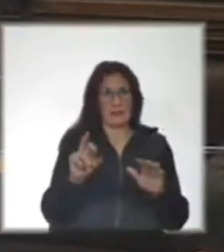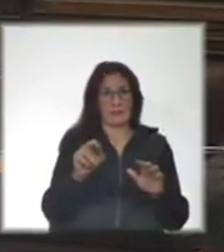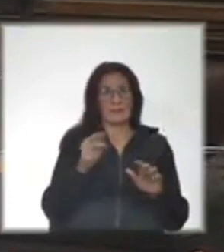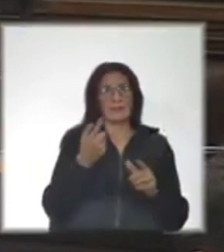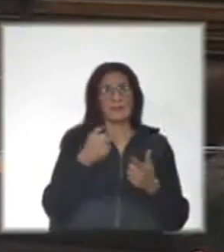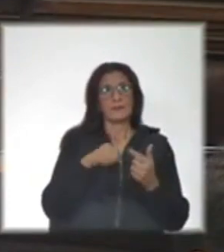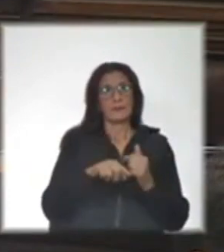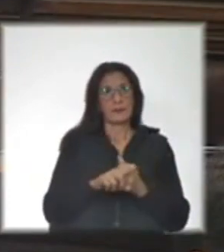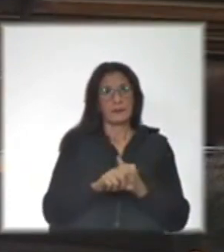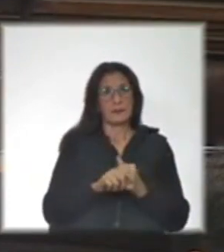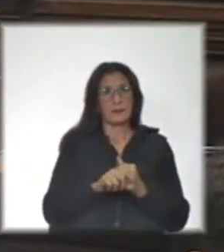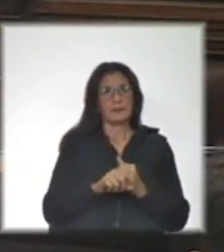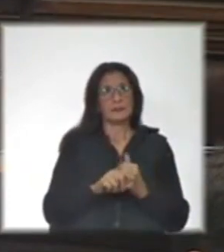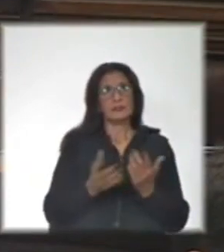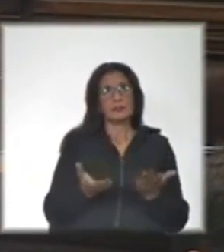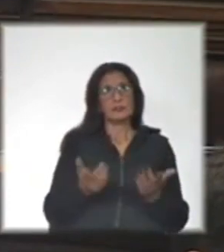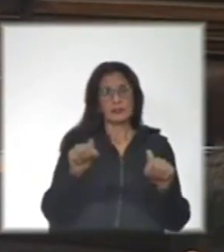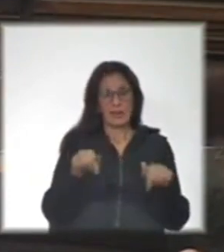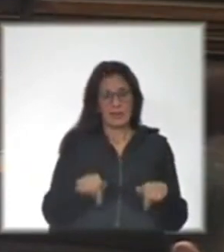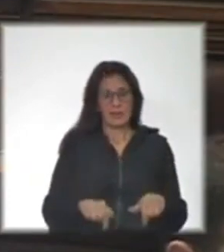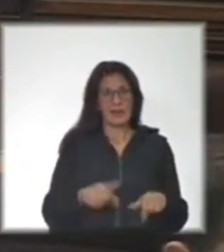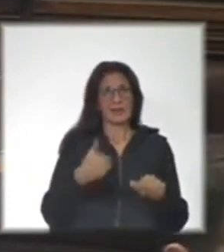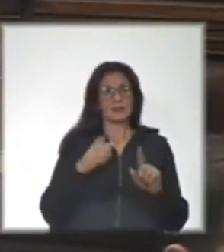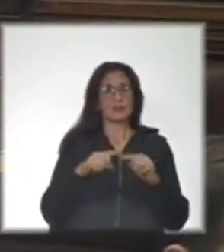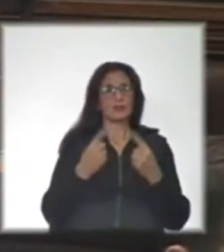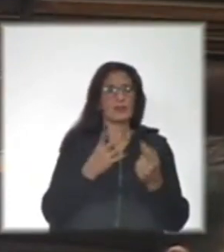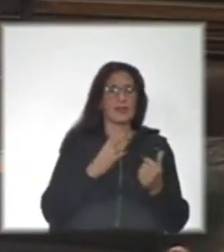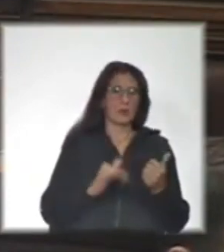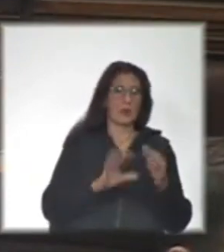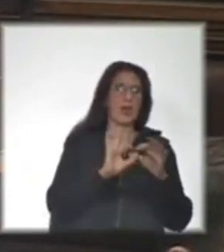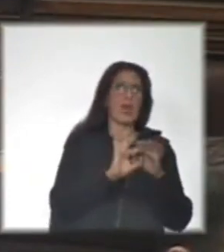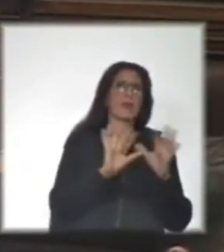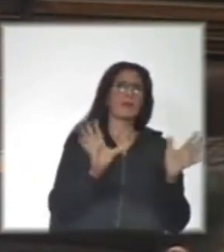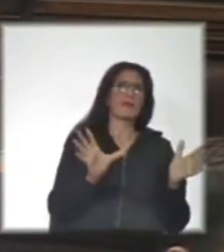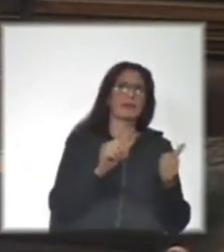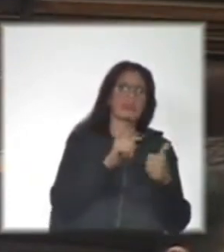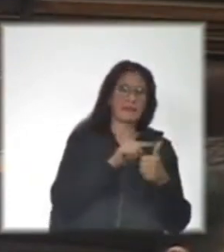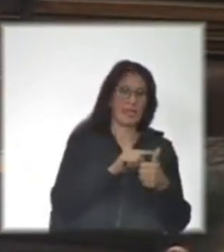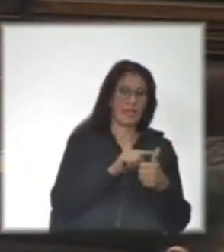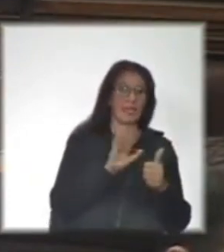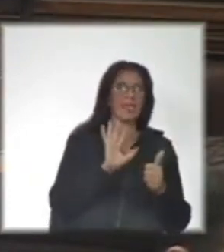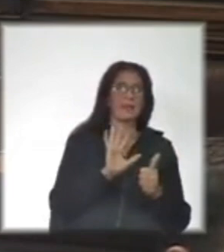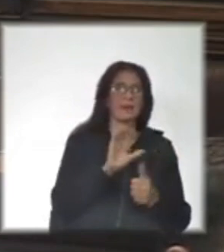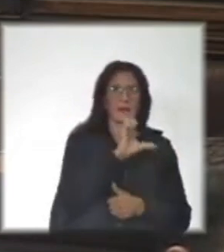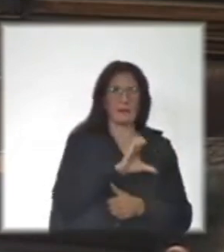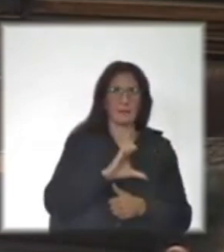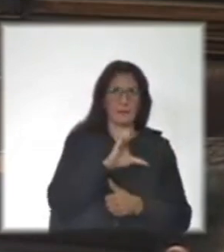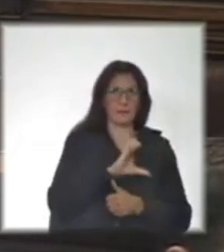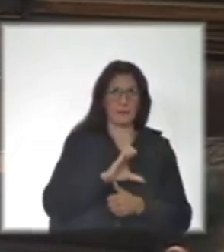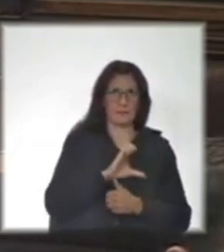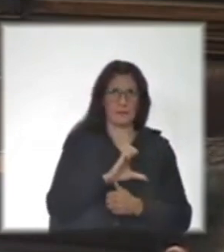actual. Entonces acá nosotros tenemos en juego la libertad de empresa